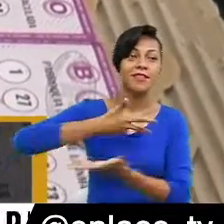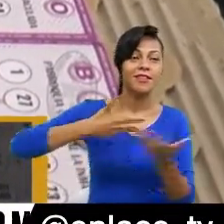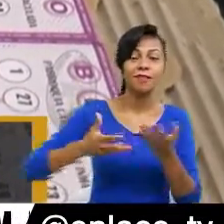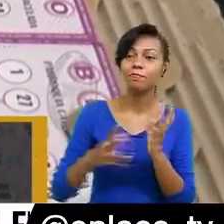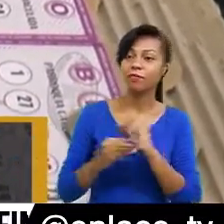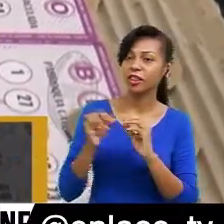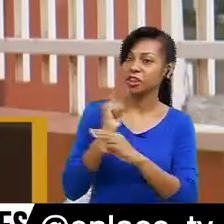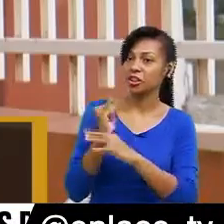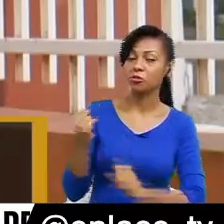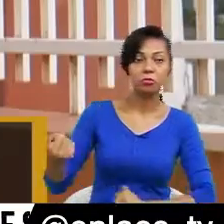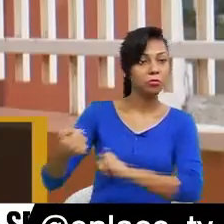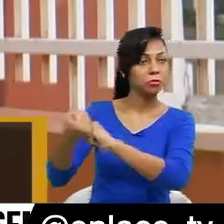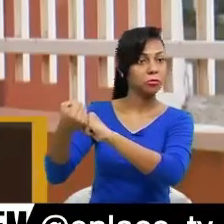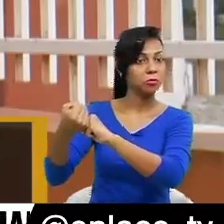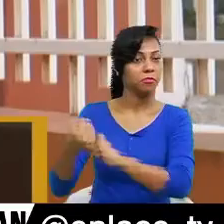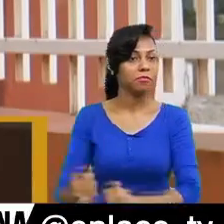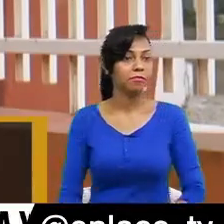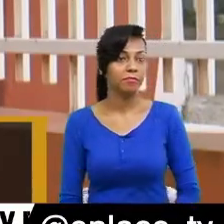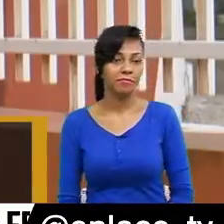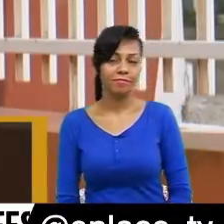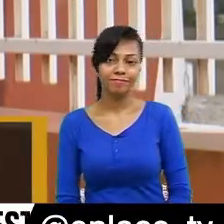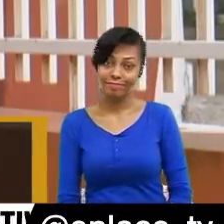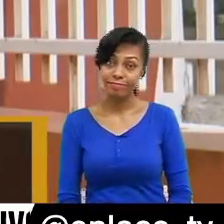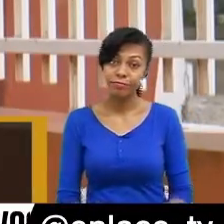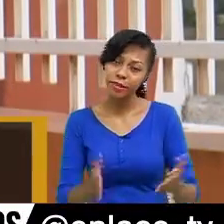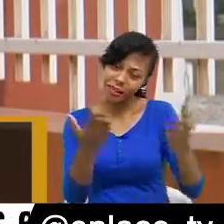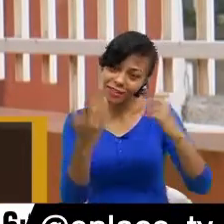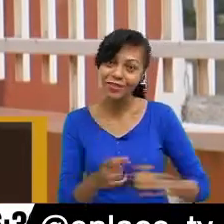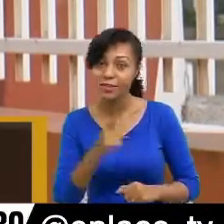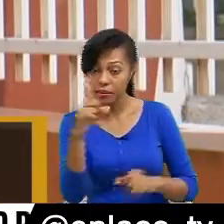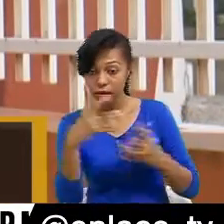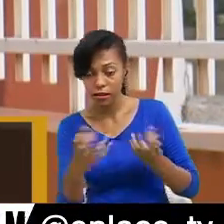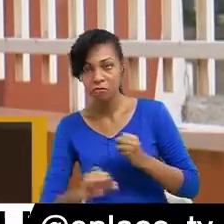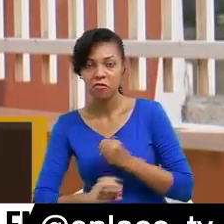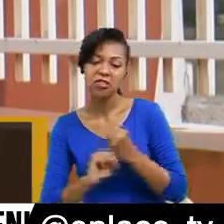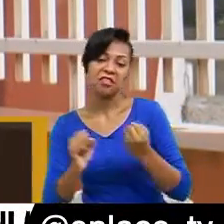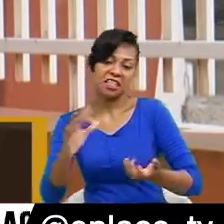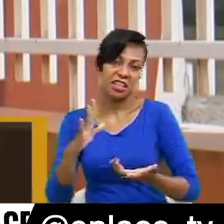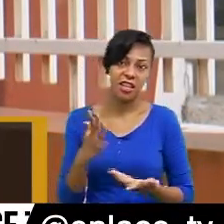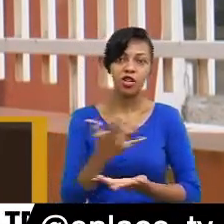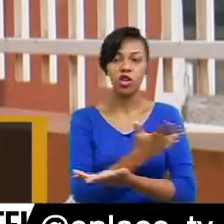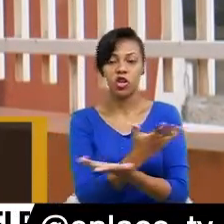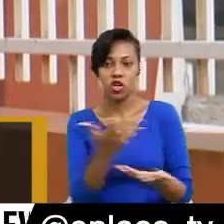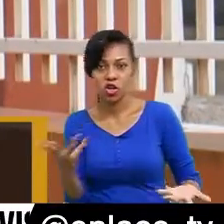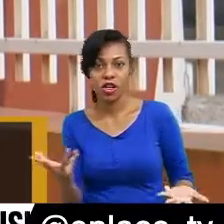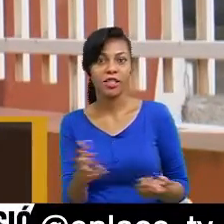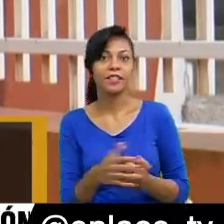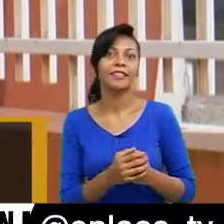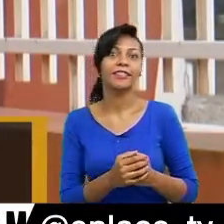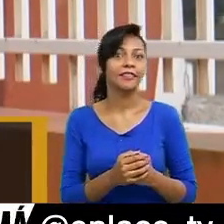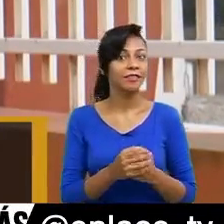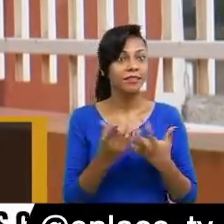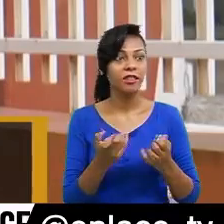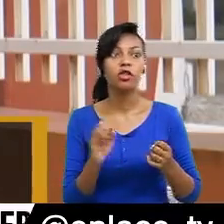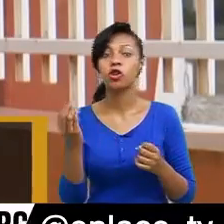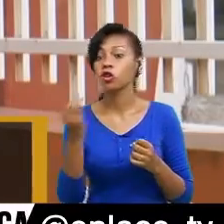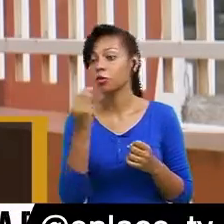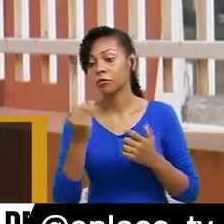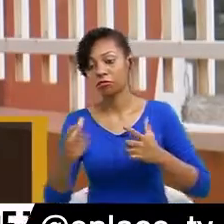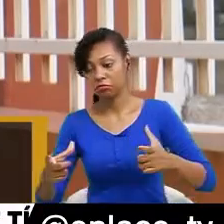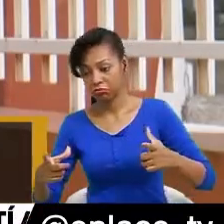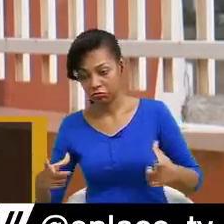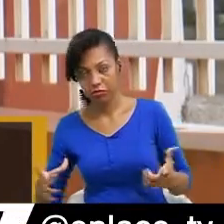iglesia. Invitamos a todos los que nos quieran colaborar con obsequios, regalos o con algún plato o